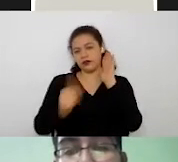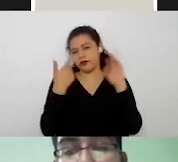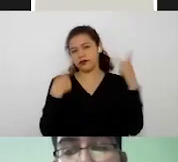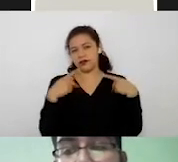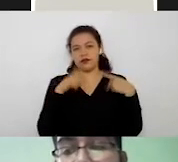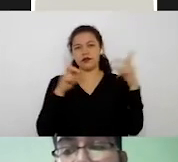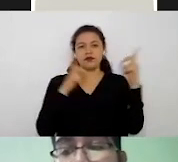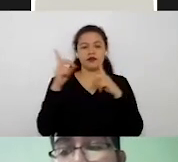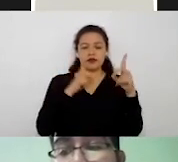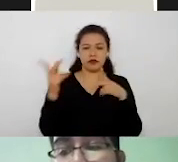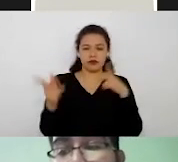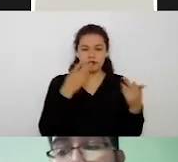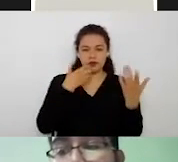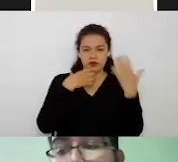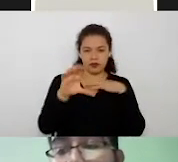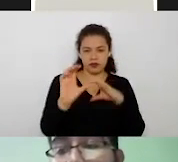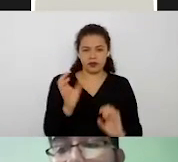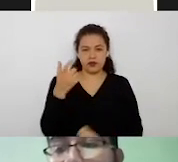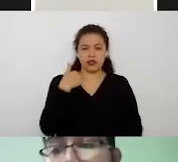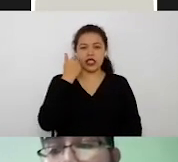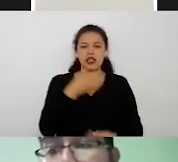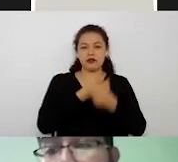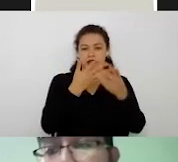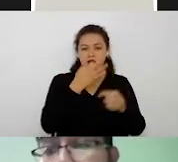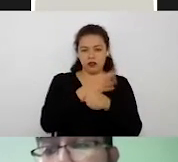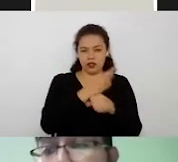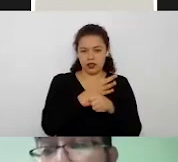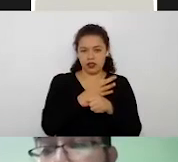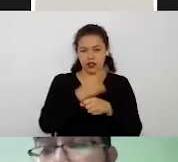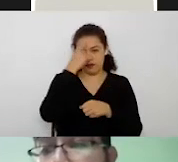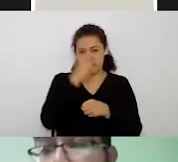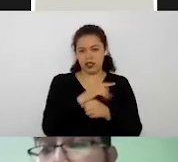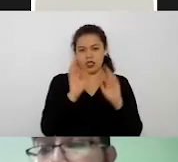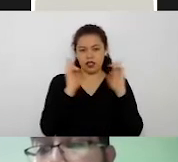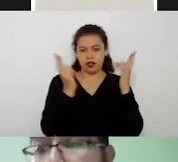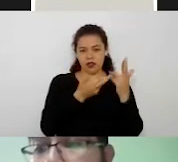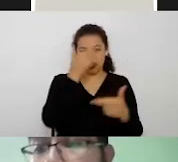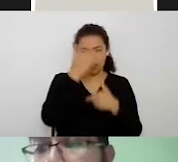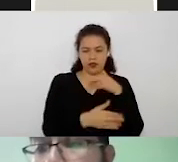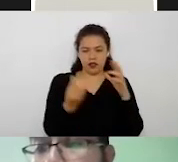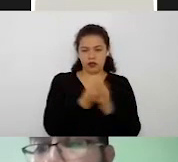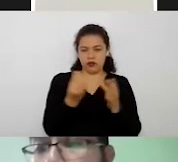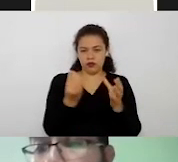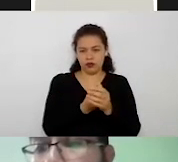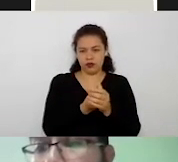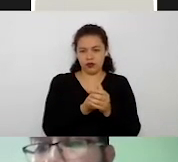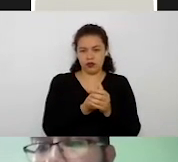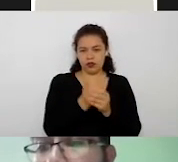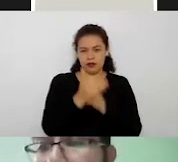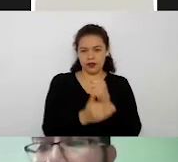¿Alguien más tiene alguna duda, algún comentario que desee expresar en este momento? Ya para ir dando cierre a nuestro curso.